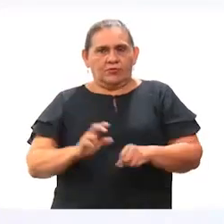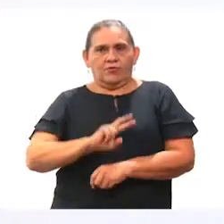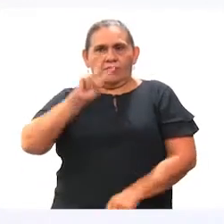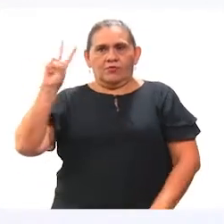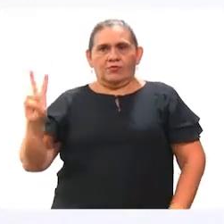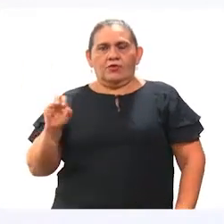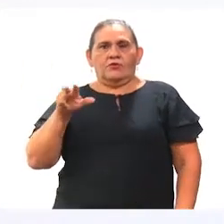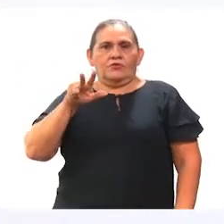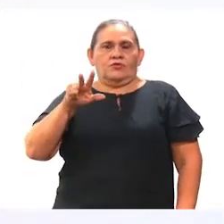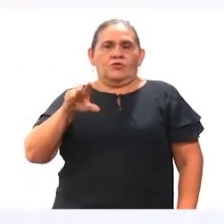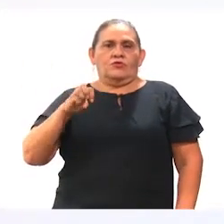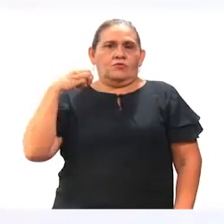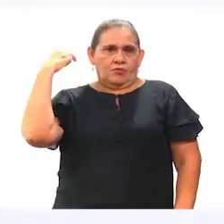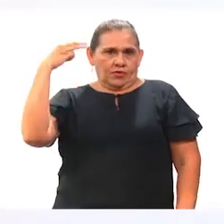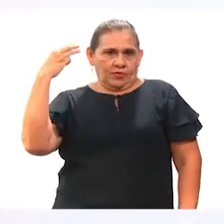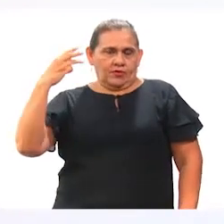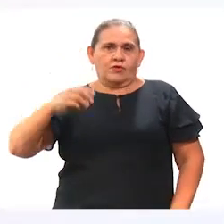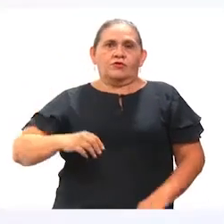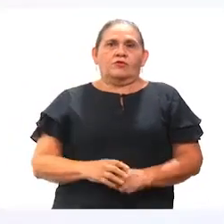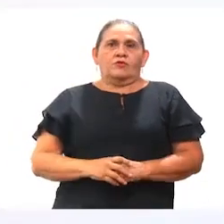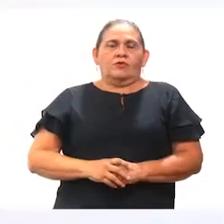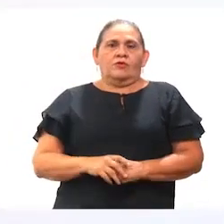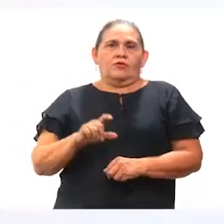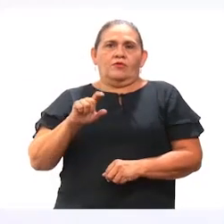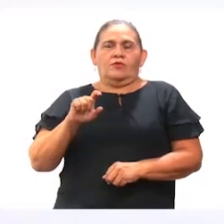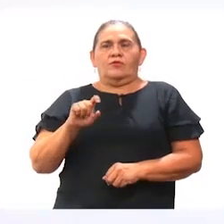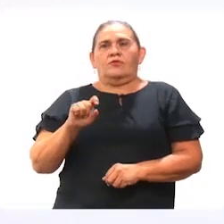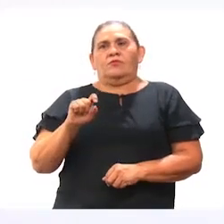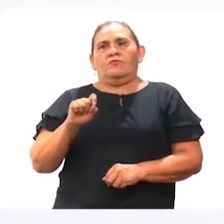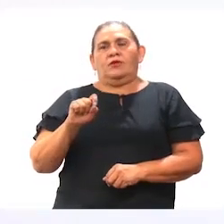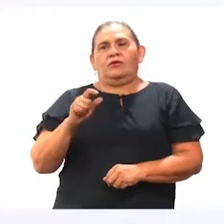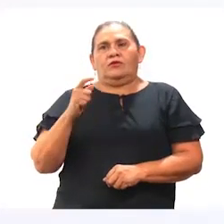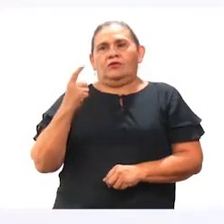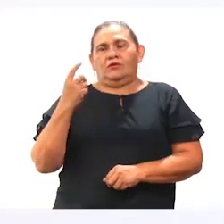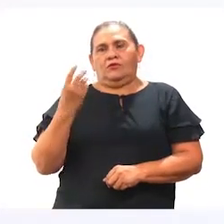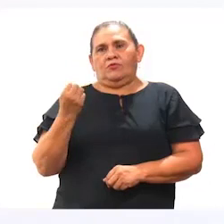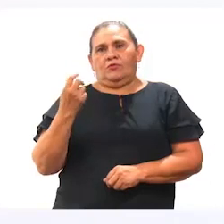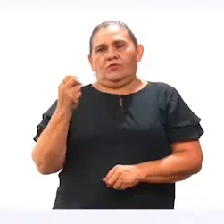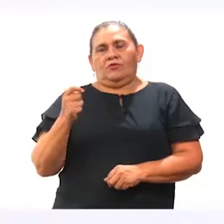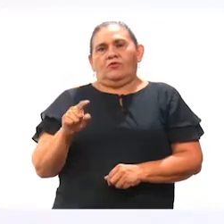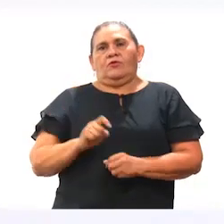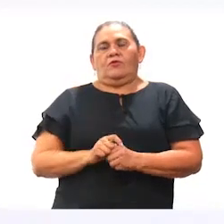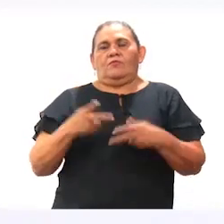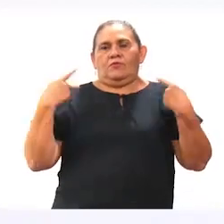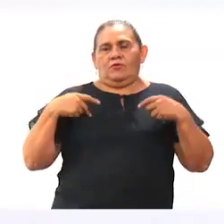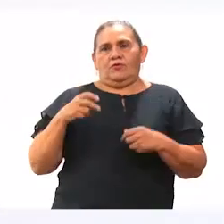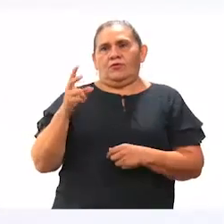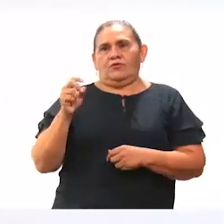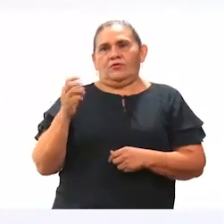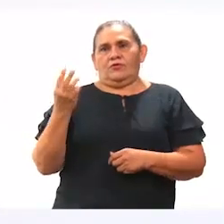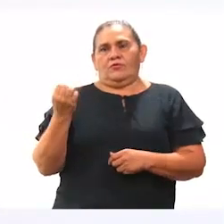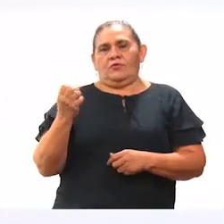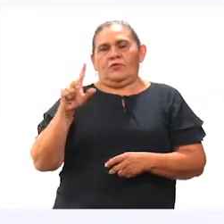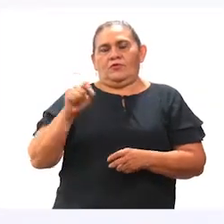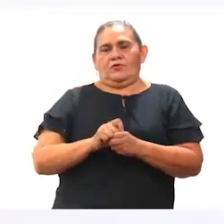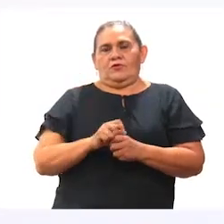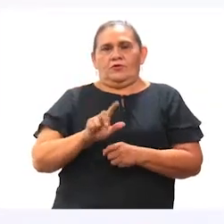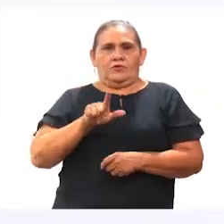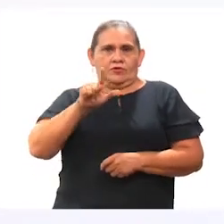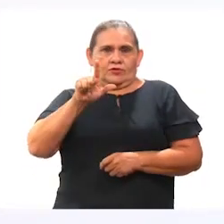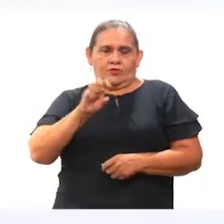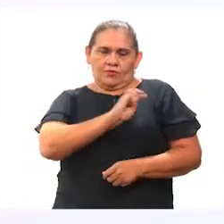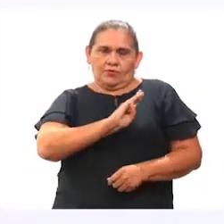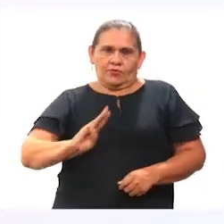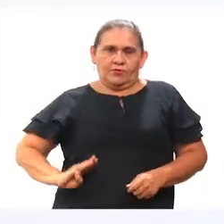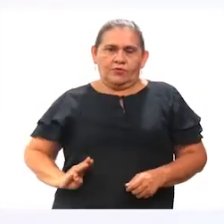viernes 18 de marzo. A partir del 21 al 25 de marzo, las personas de 18 a 39 años provenientes de 17 municipios del